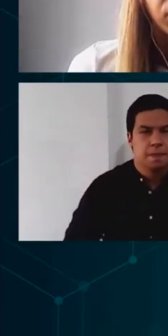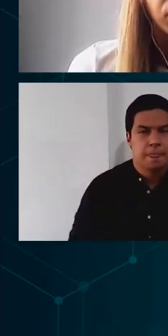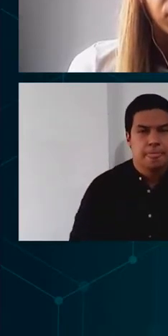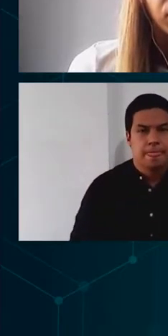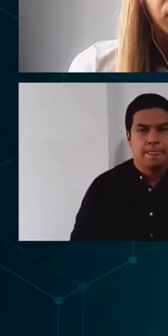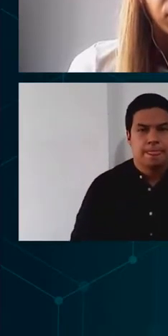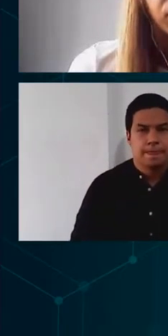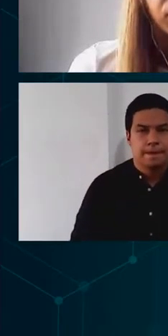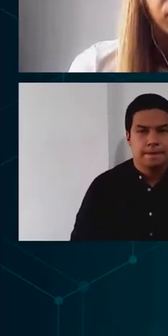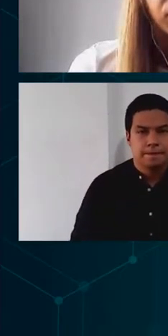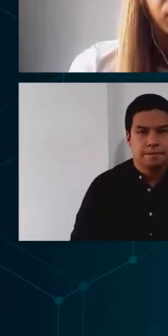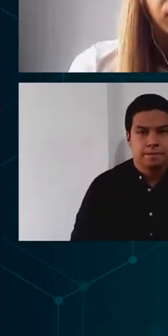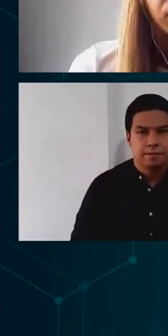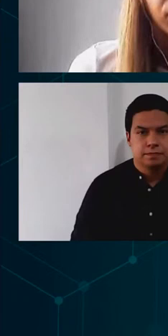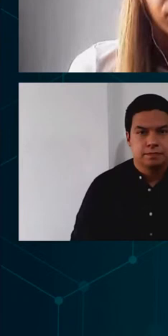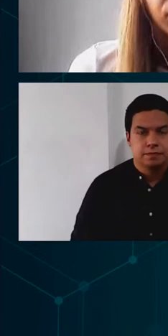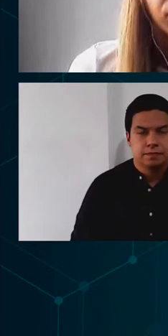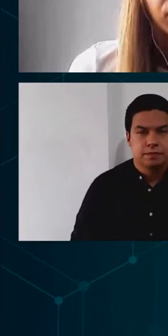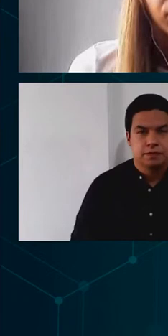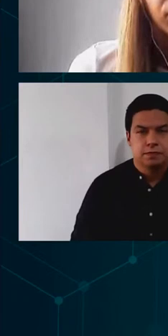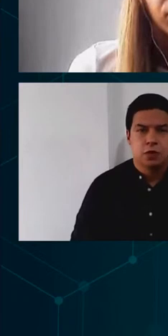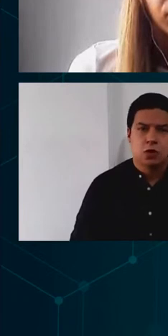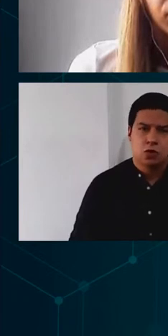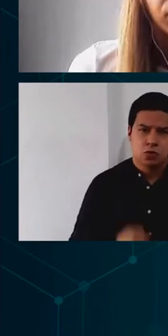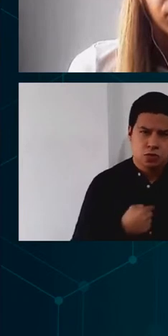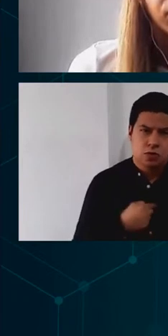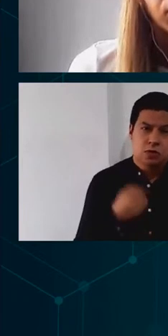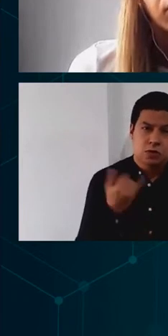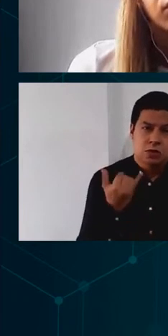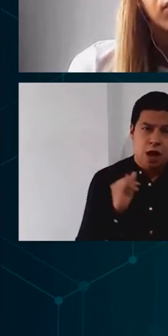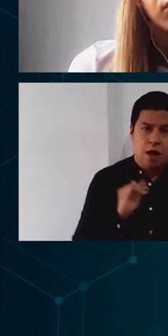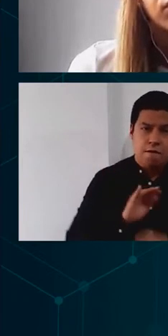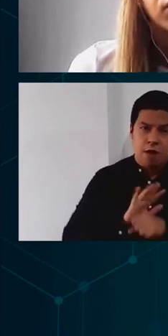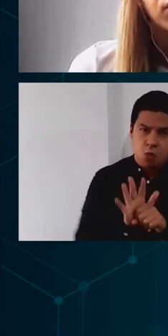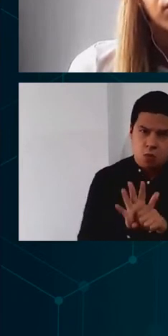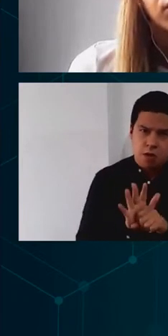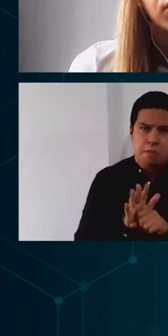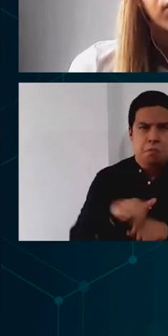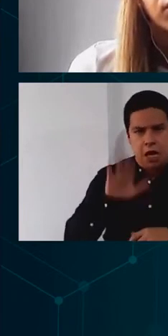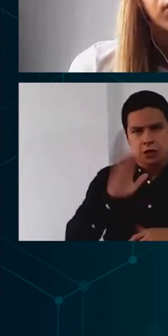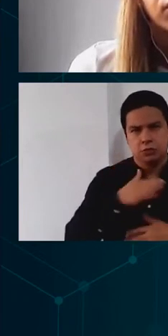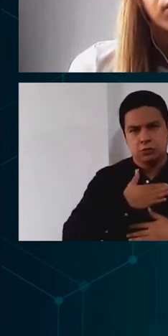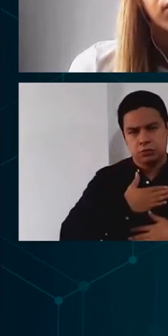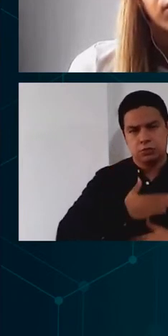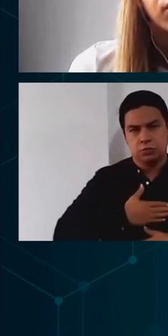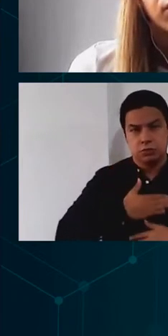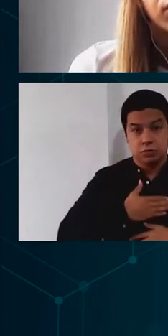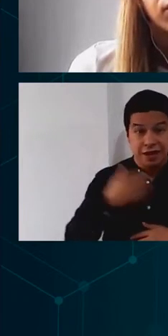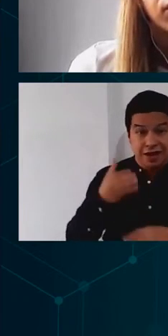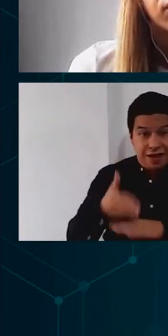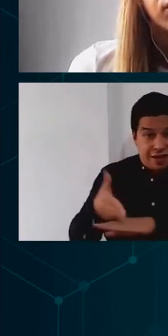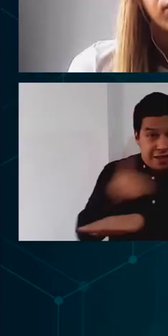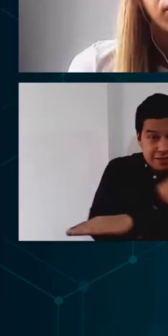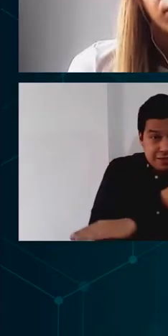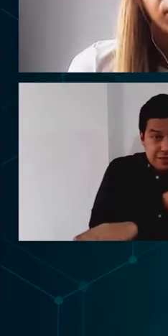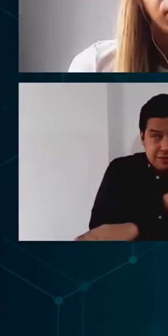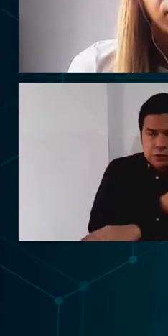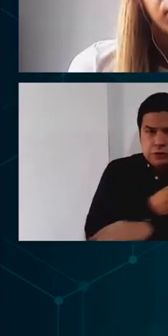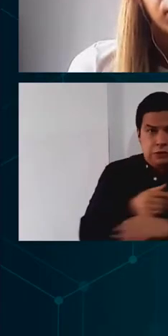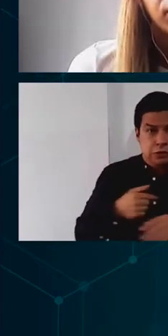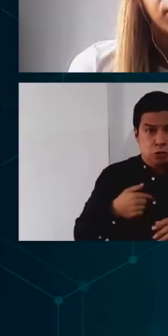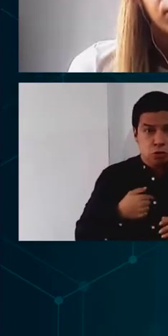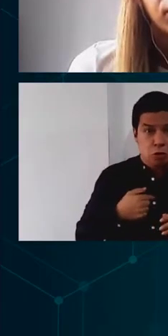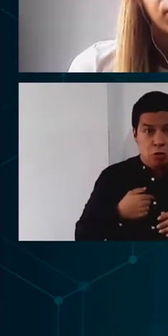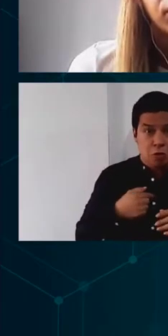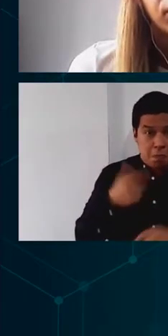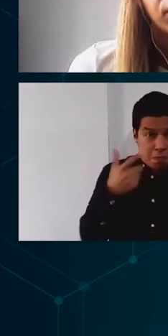En esos momentos, pues que ya estoy vacunado, estoy un poco tranquilo. Pero antes que no estaba vacunado, sí me sentía